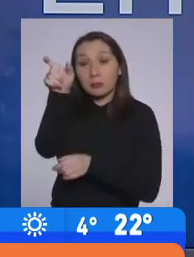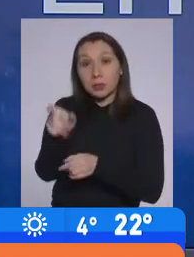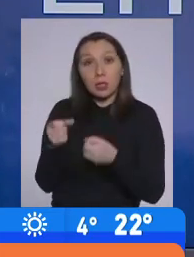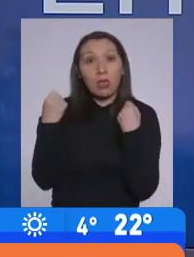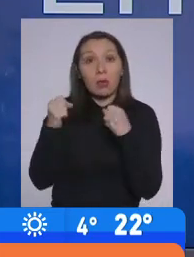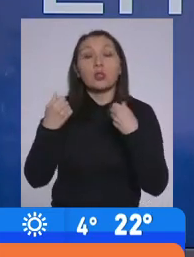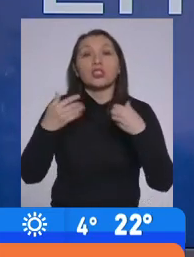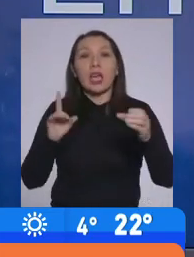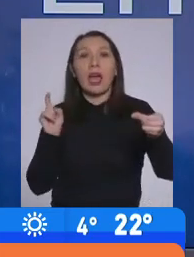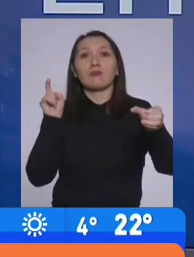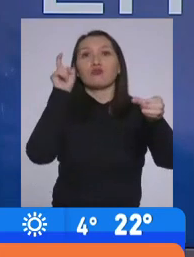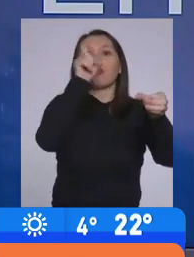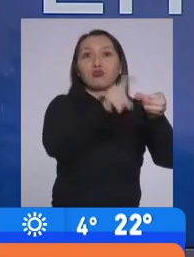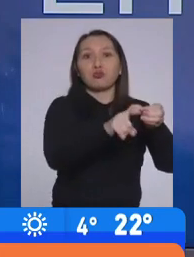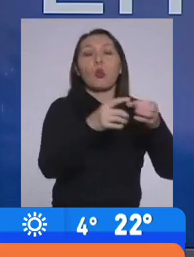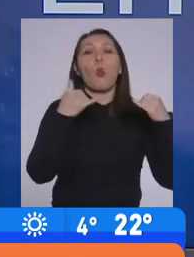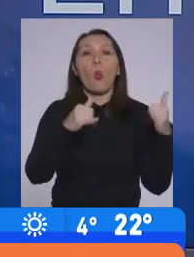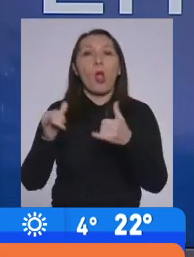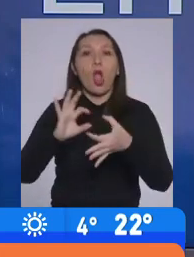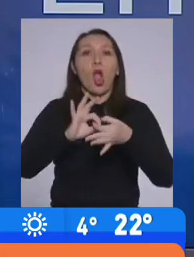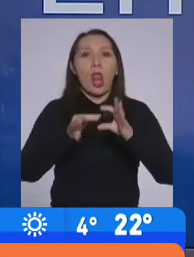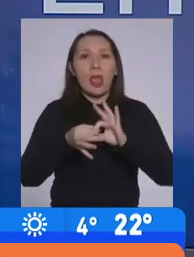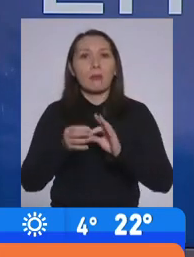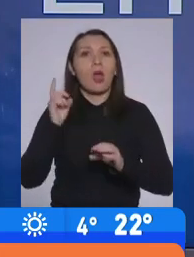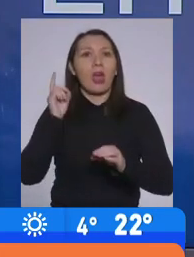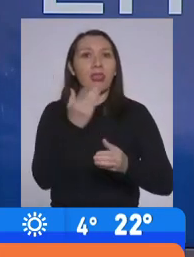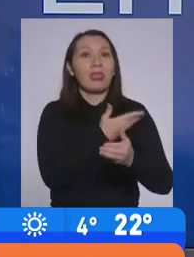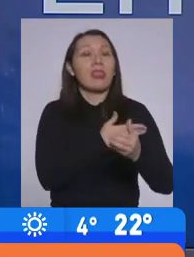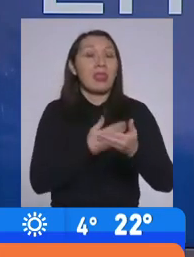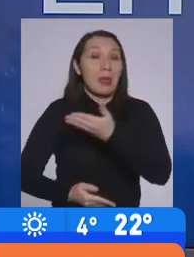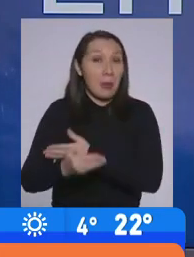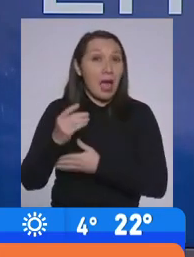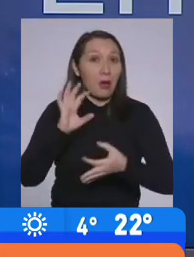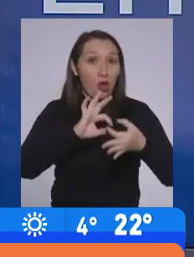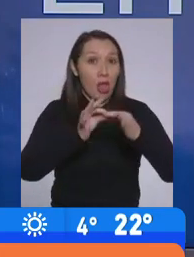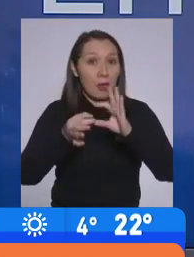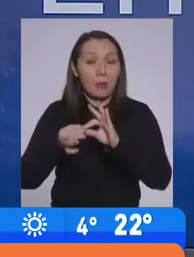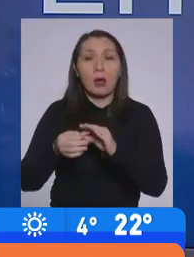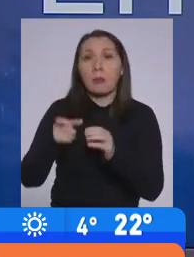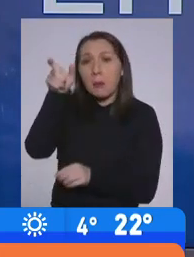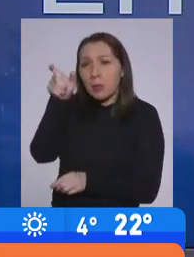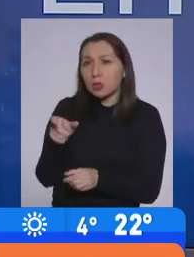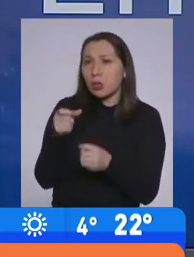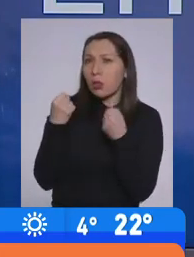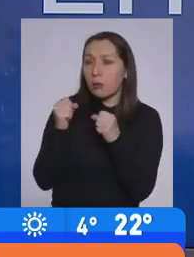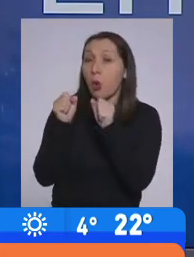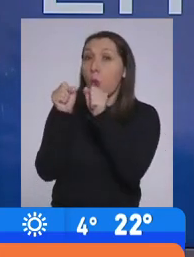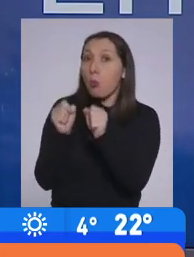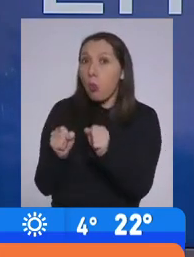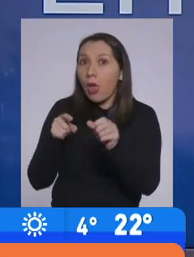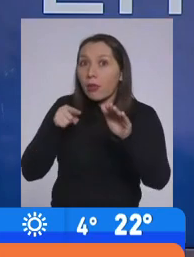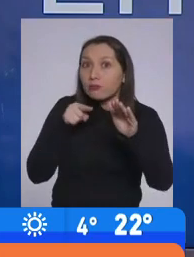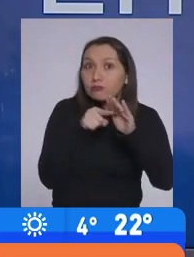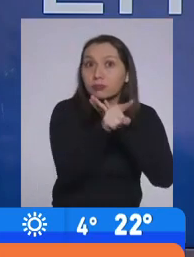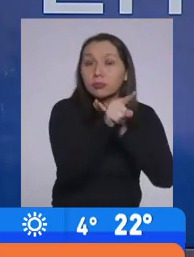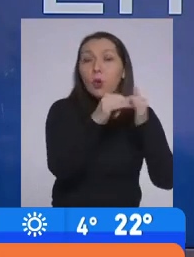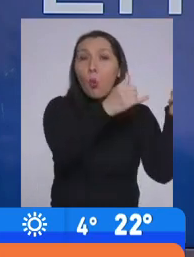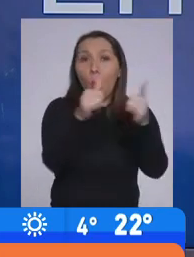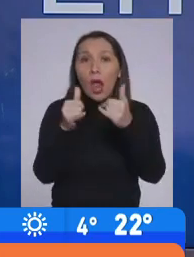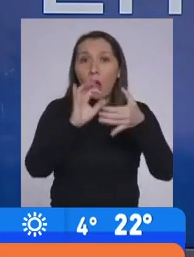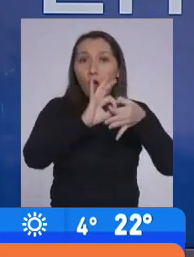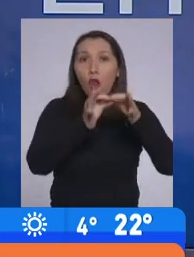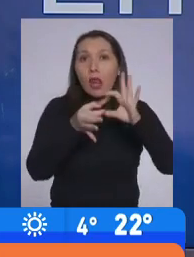clasificados a juegos olímpicos y paralímpicos deportistas con posibilidades de clasificar a juegos